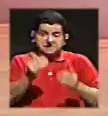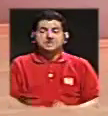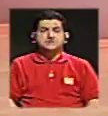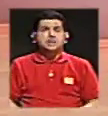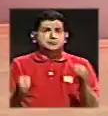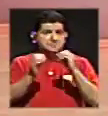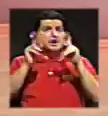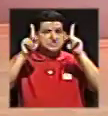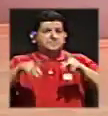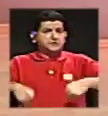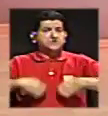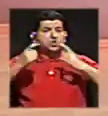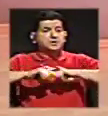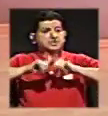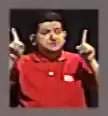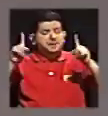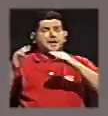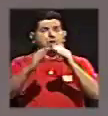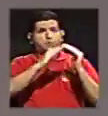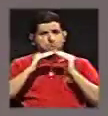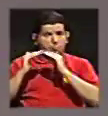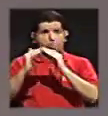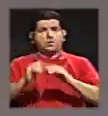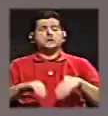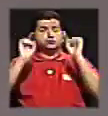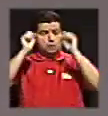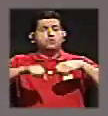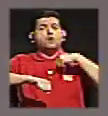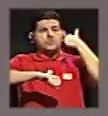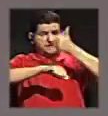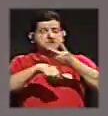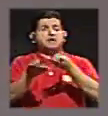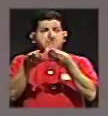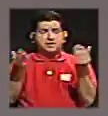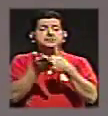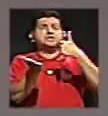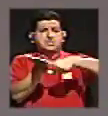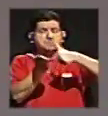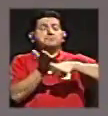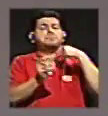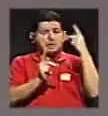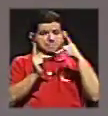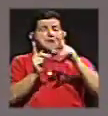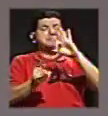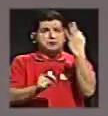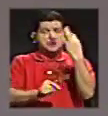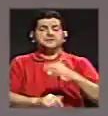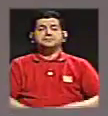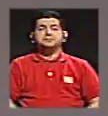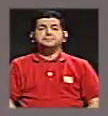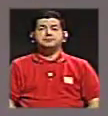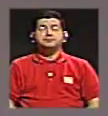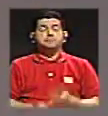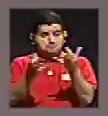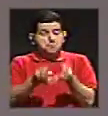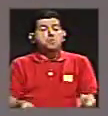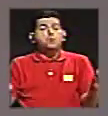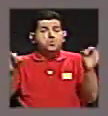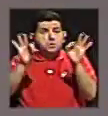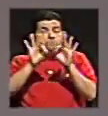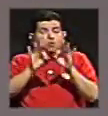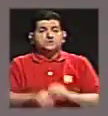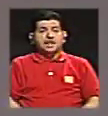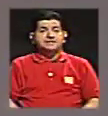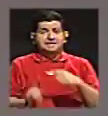muchísimos más pero es una población que que puede determinar el resultado de una elección perfectamente y por eso es es muy importante que